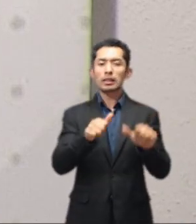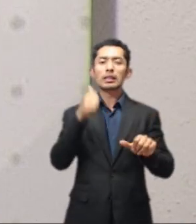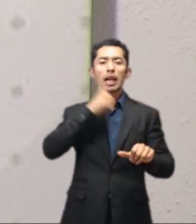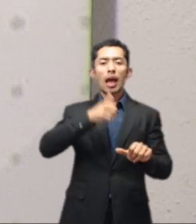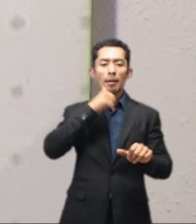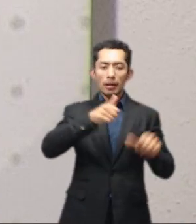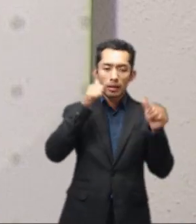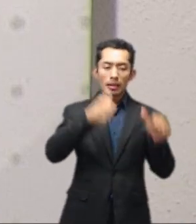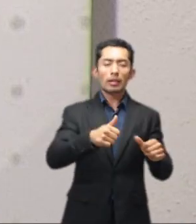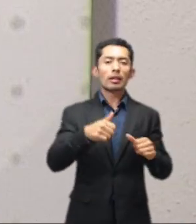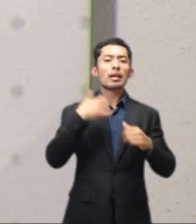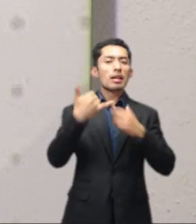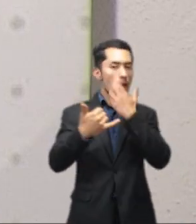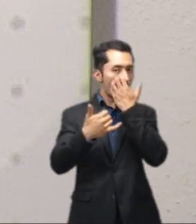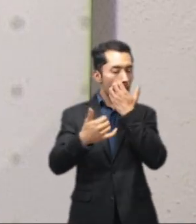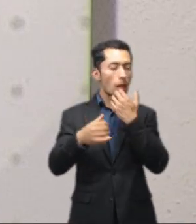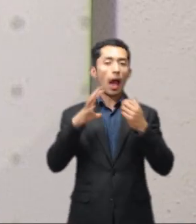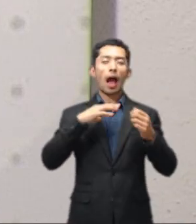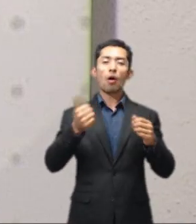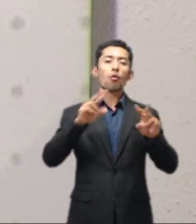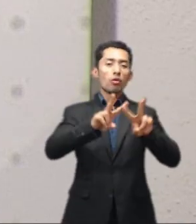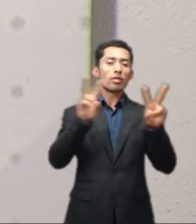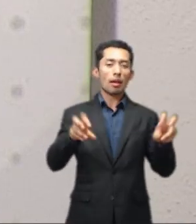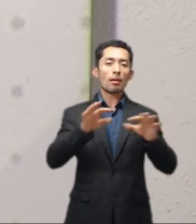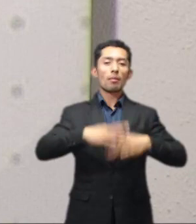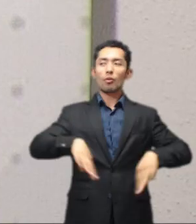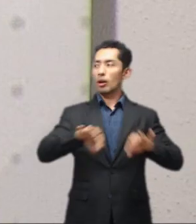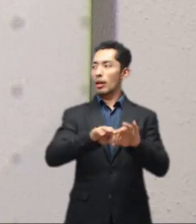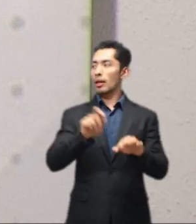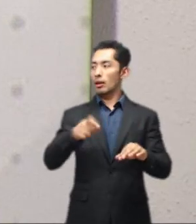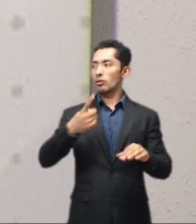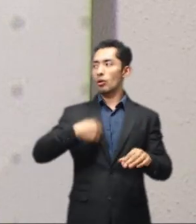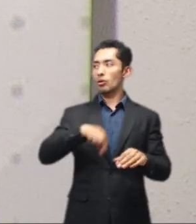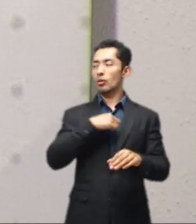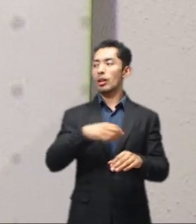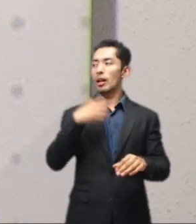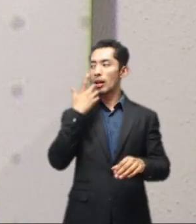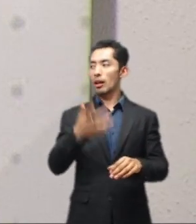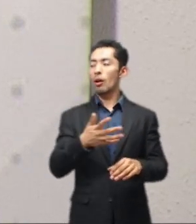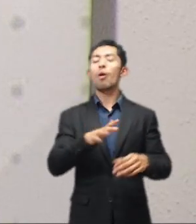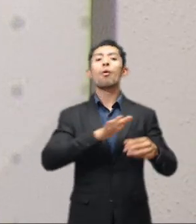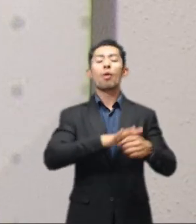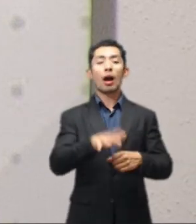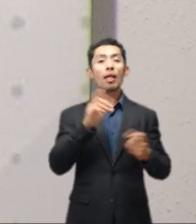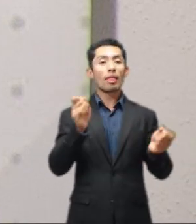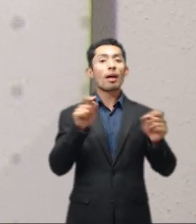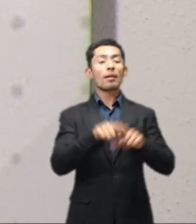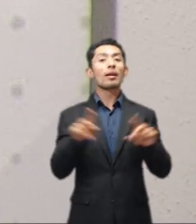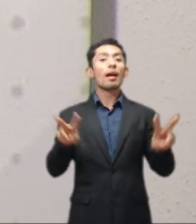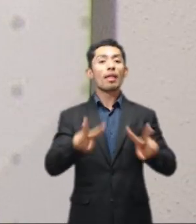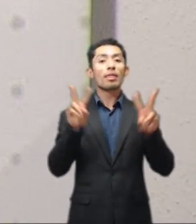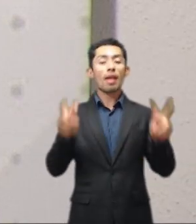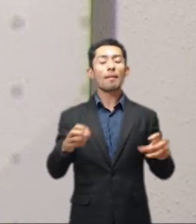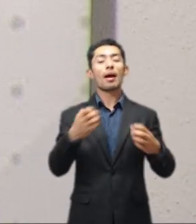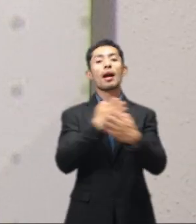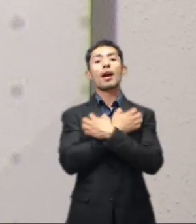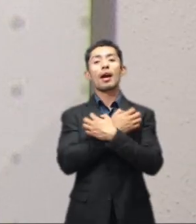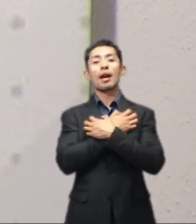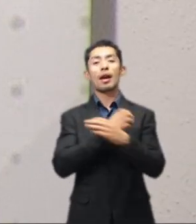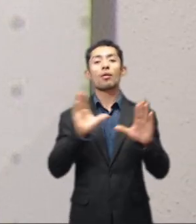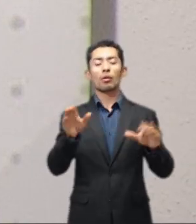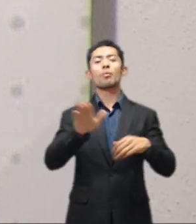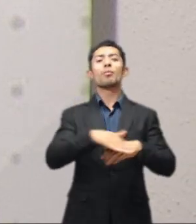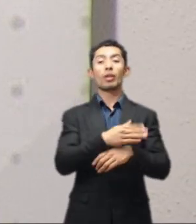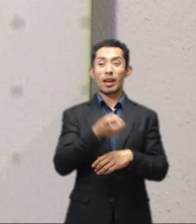sentidos y hay un tema importantísimo que vamos a tratar también y es el tema de la educación